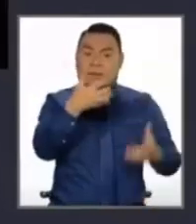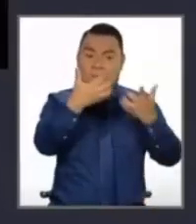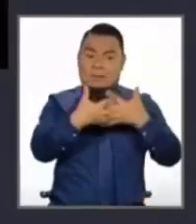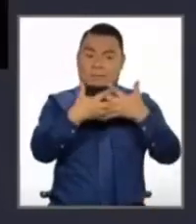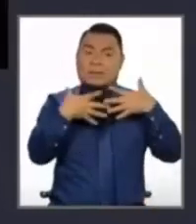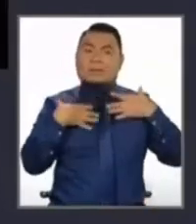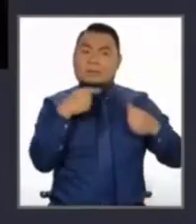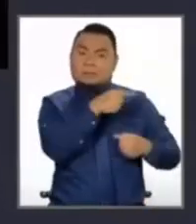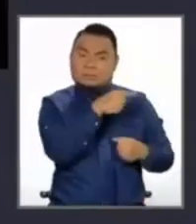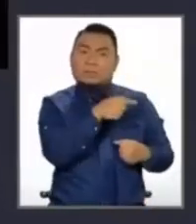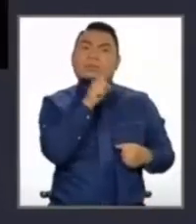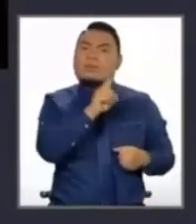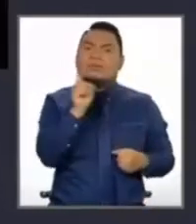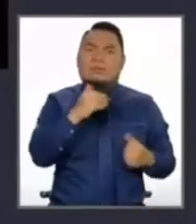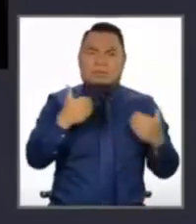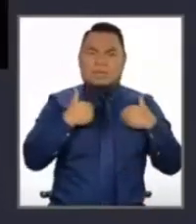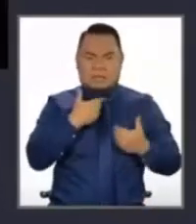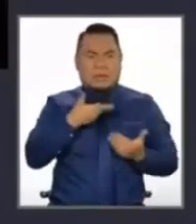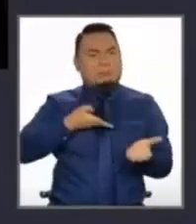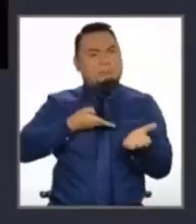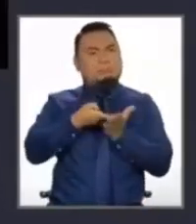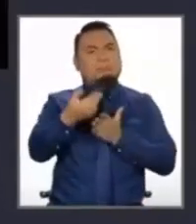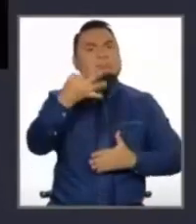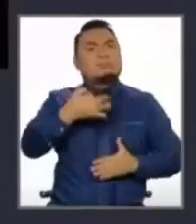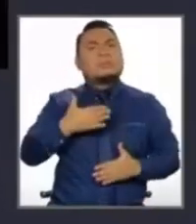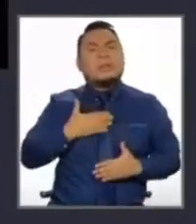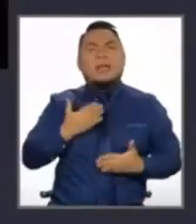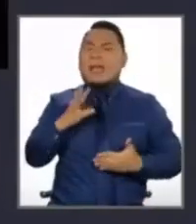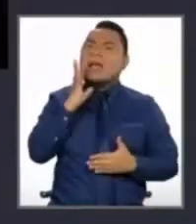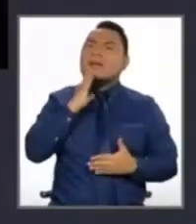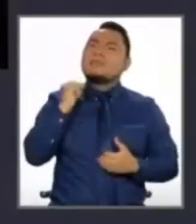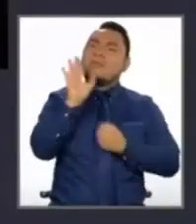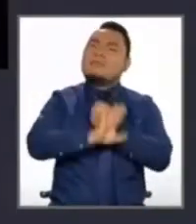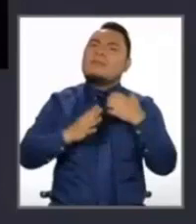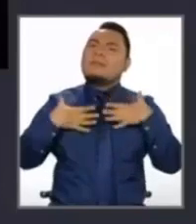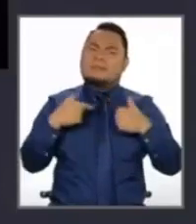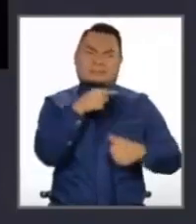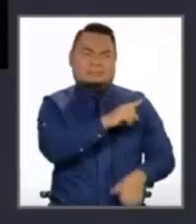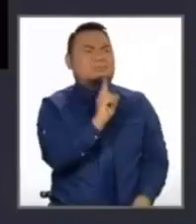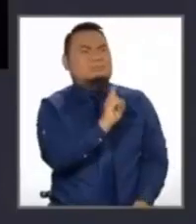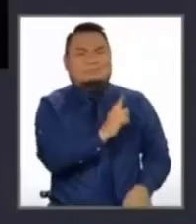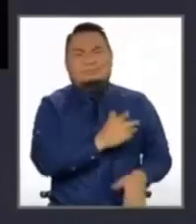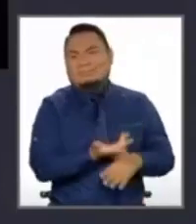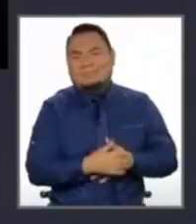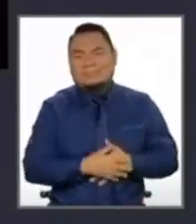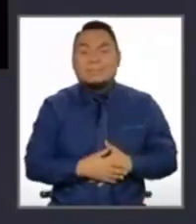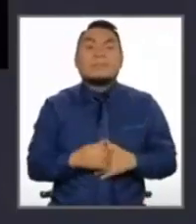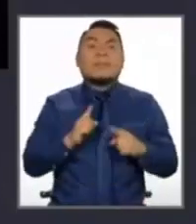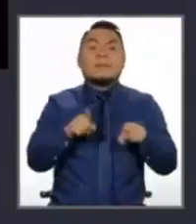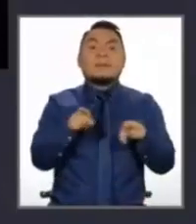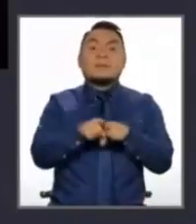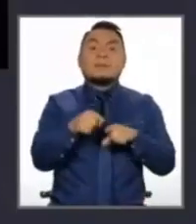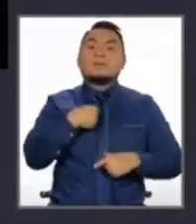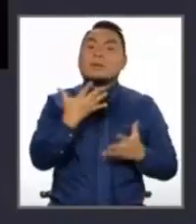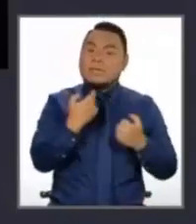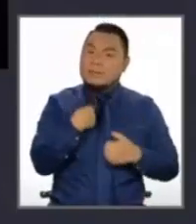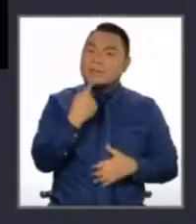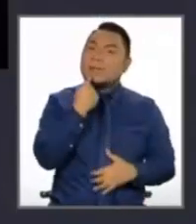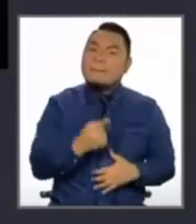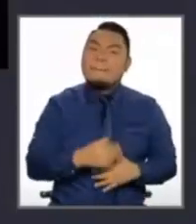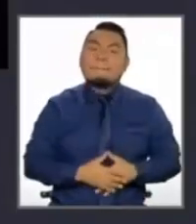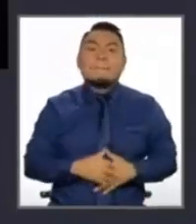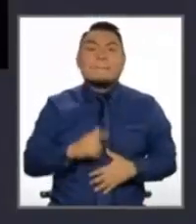empresario de la salud, no tiene autoridad moral, ¿no?, para hablar como si fuera usted un defensor de la salud pública. Pero además, yo sí me quiero